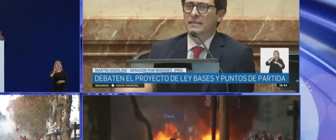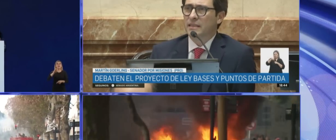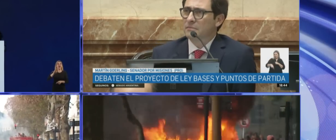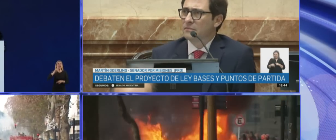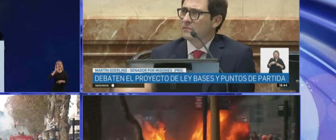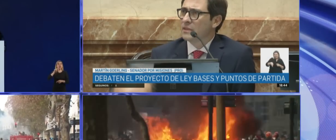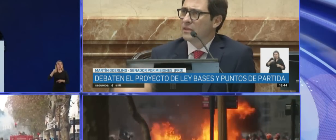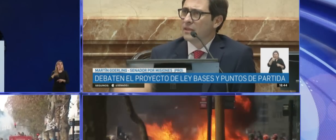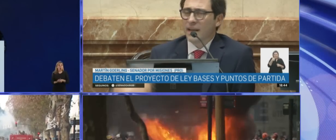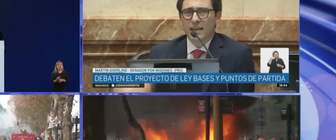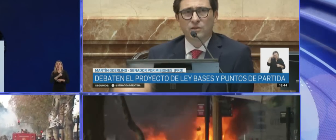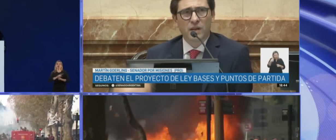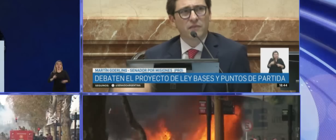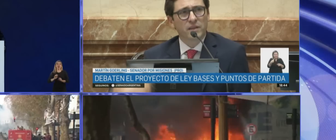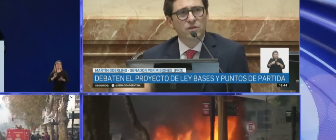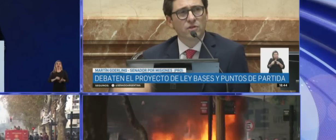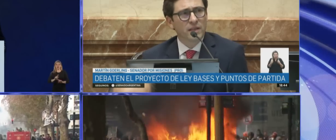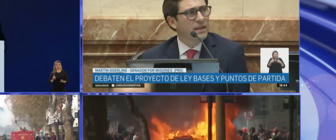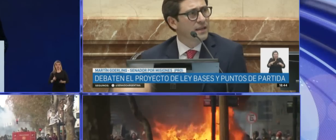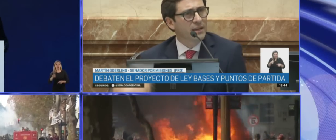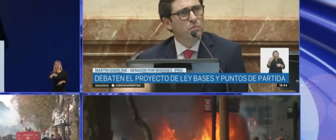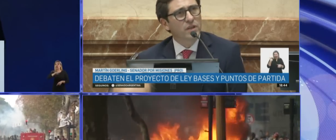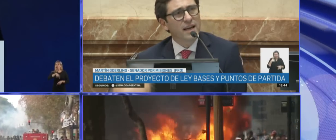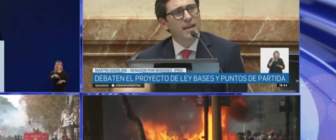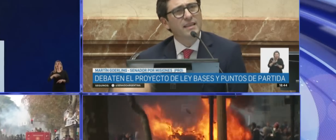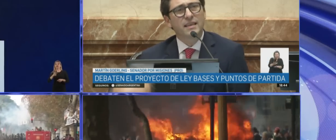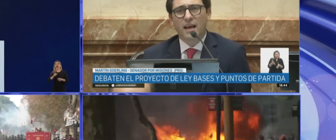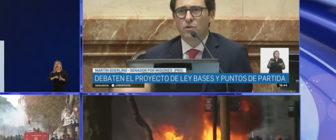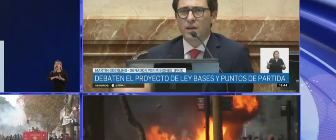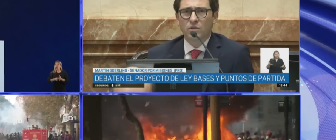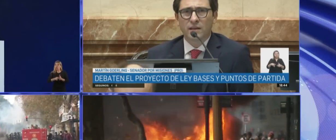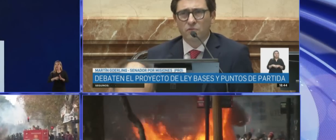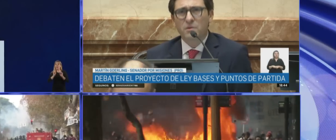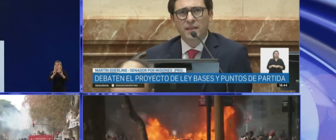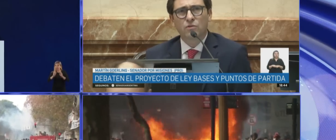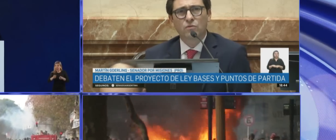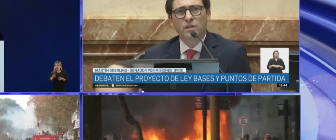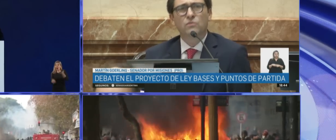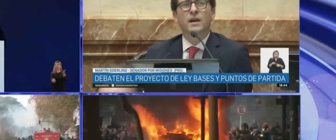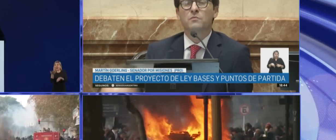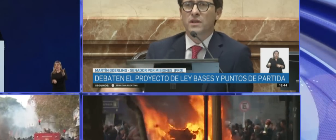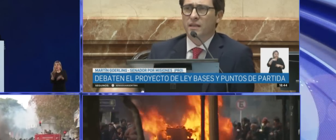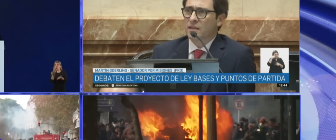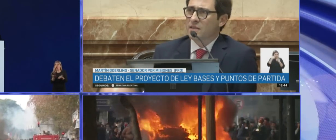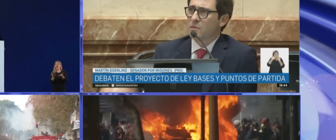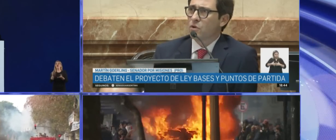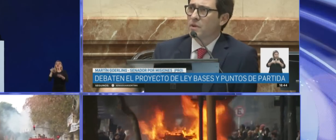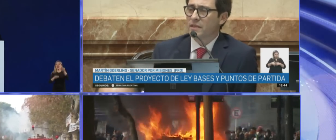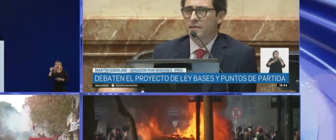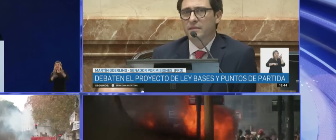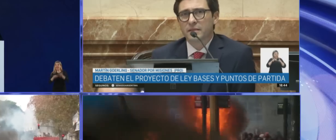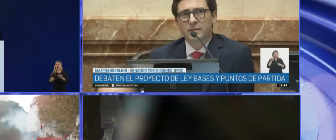nosotros hicimos el ajuste del Tesoro, nosotros esperábamos alcanzar el equilibrio financiero a lo largo